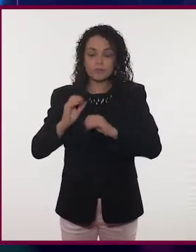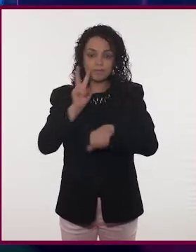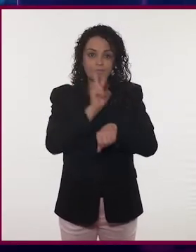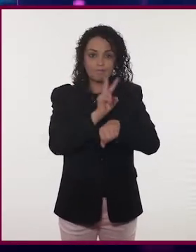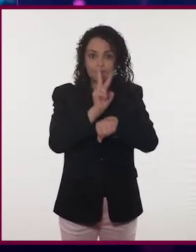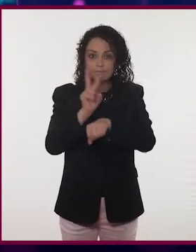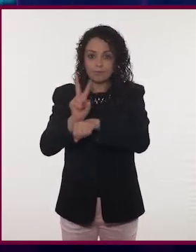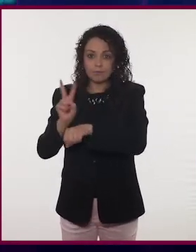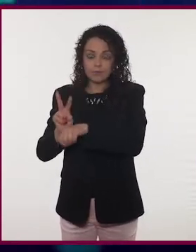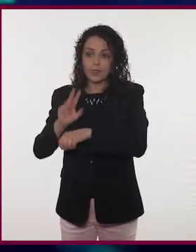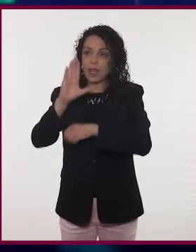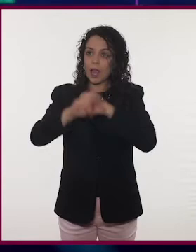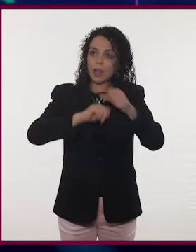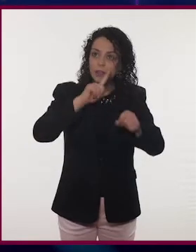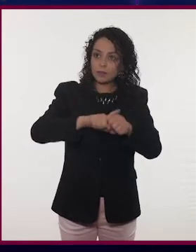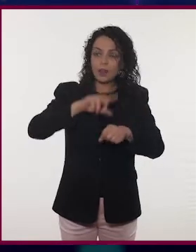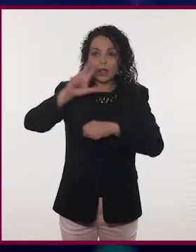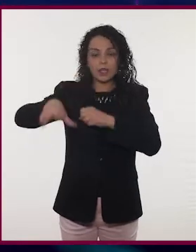de nuestra fauna